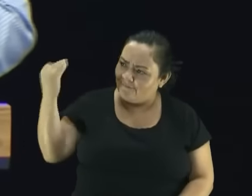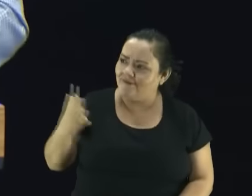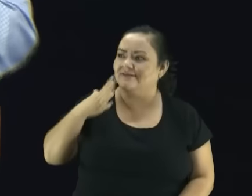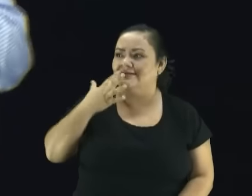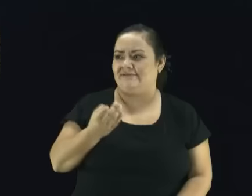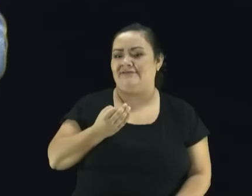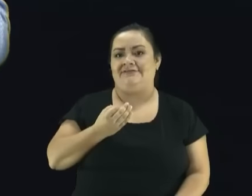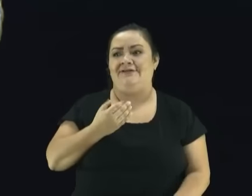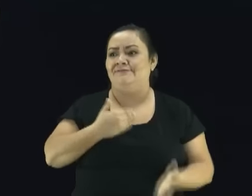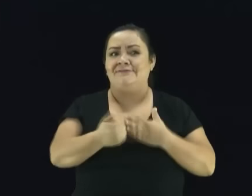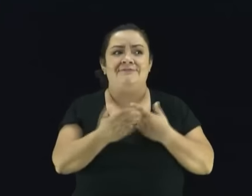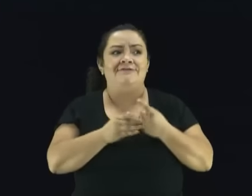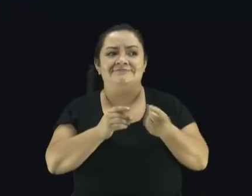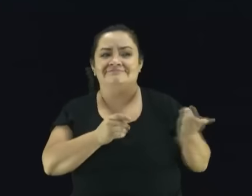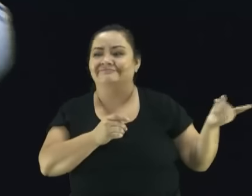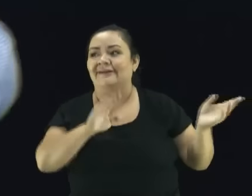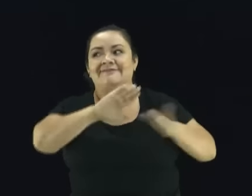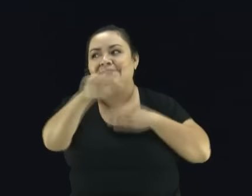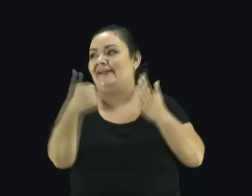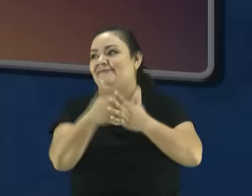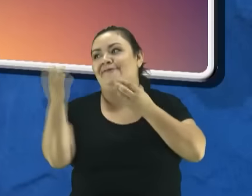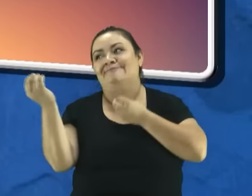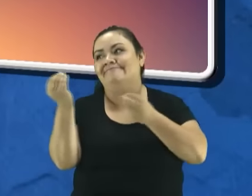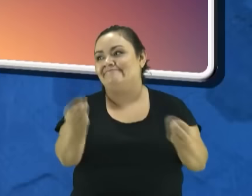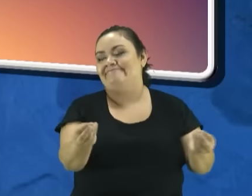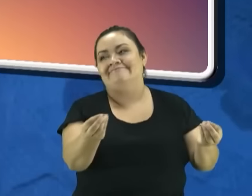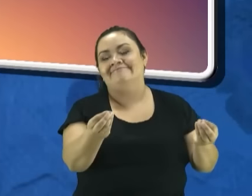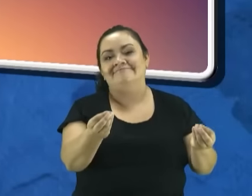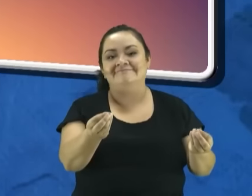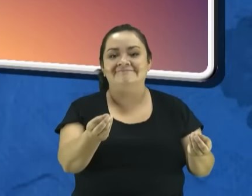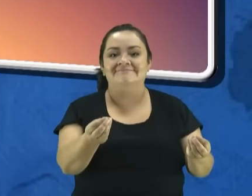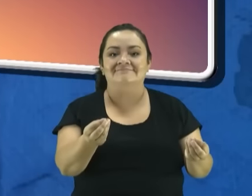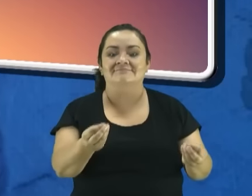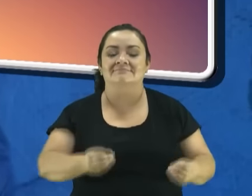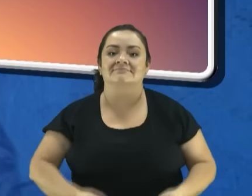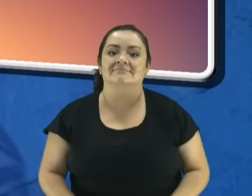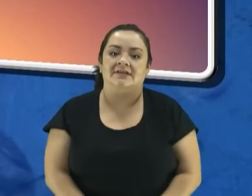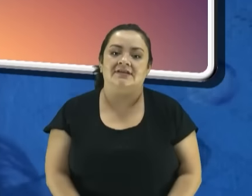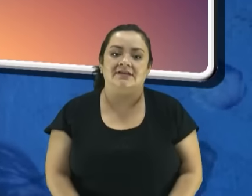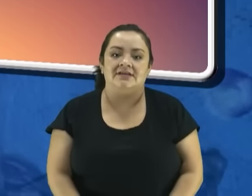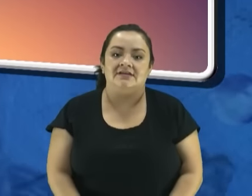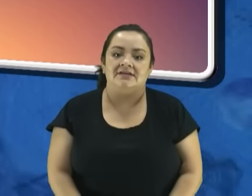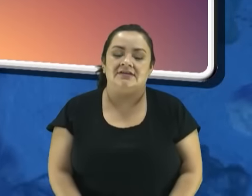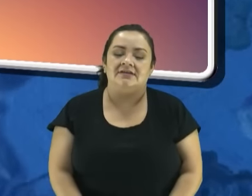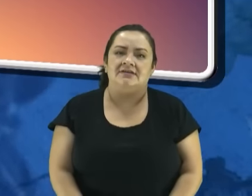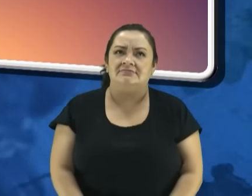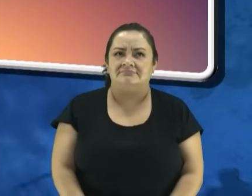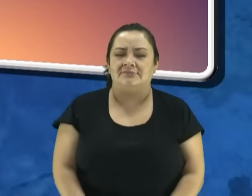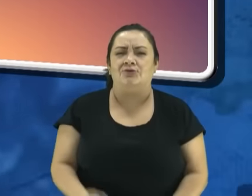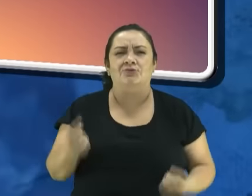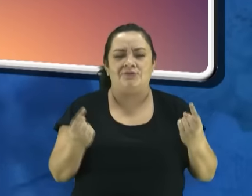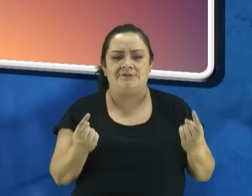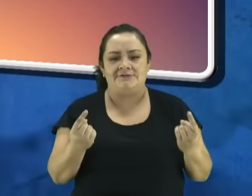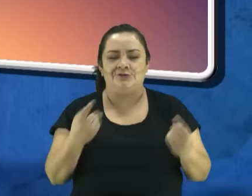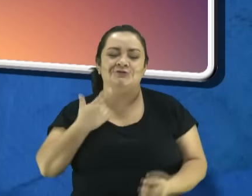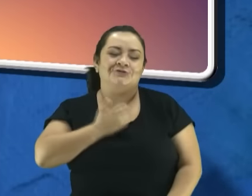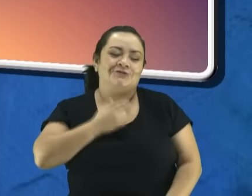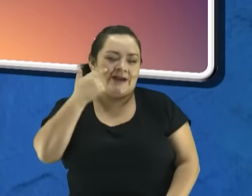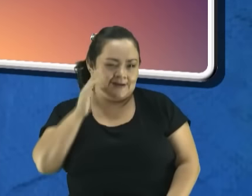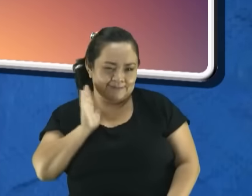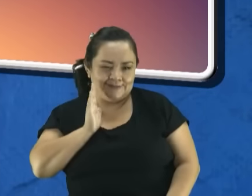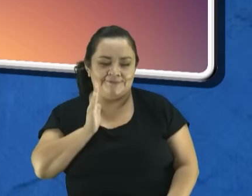que están en medio y los que están abajo palabra digna y fiel de ser recibida Y cuál es eso que muchos de nosotros no venimos al